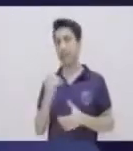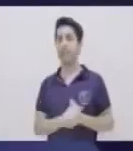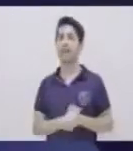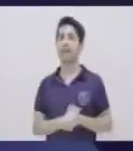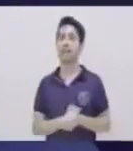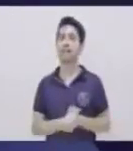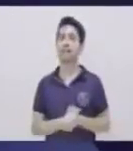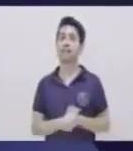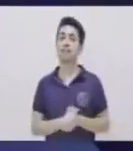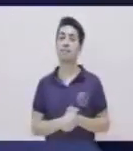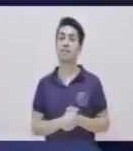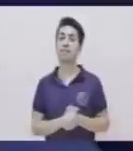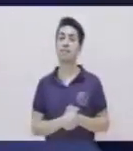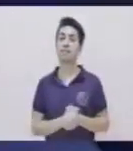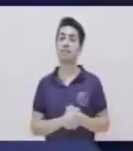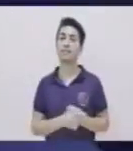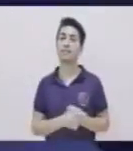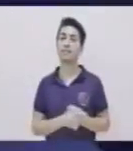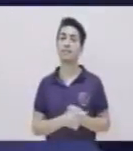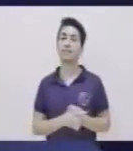¡Qué bonita idea!